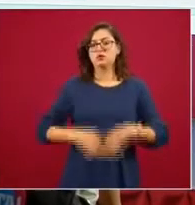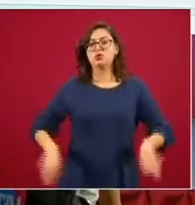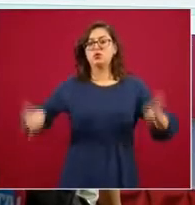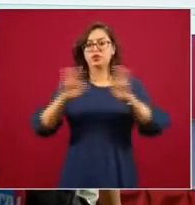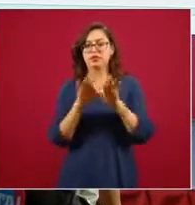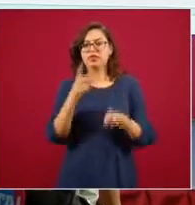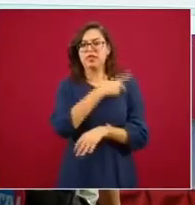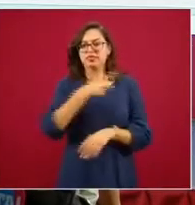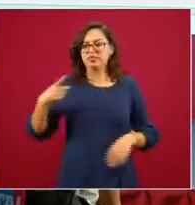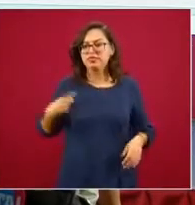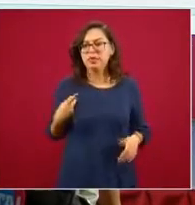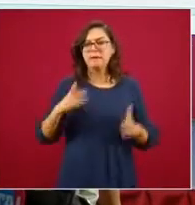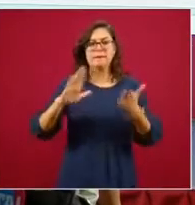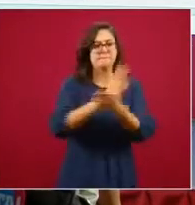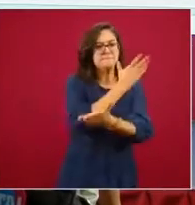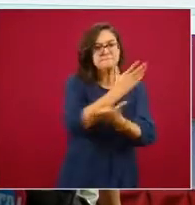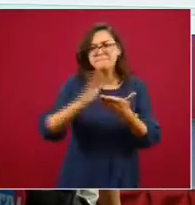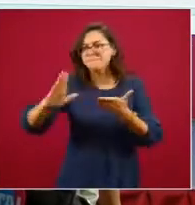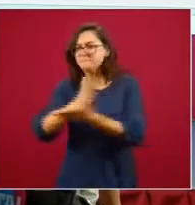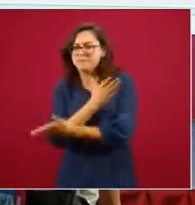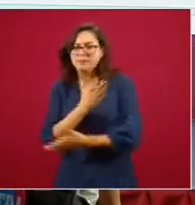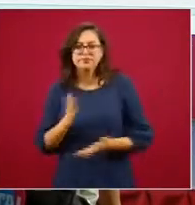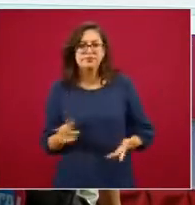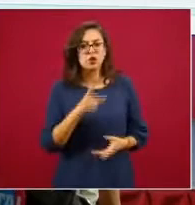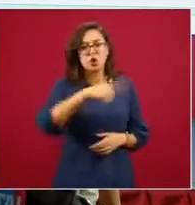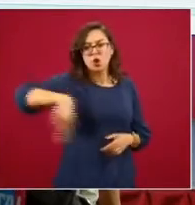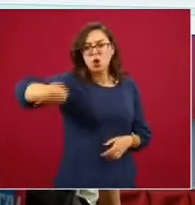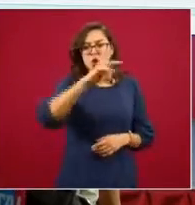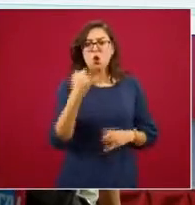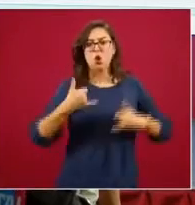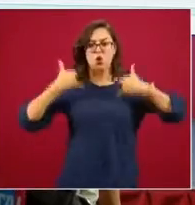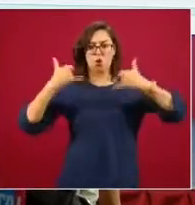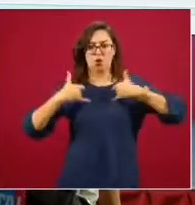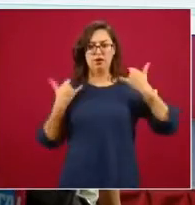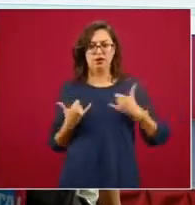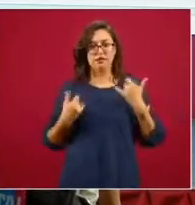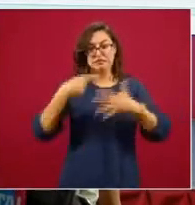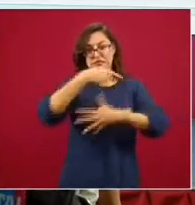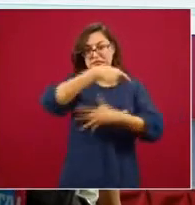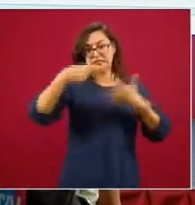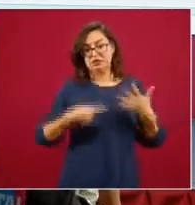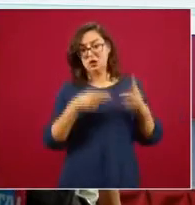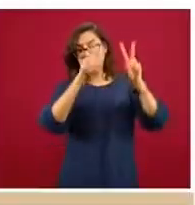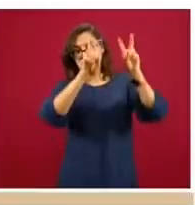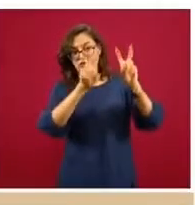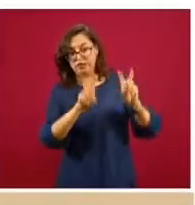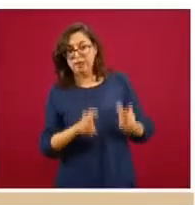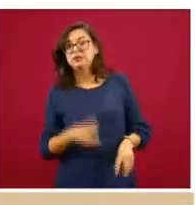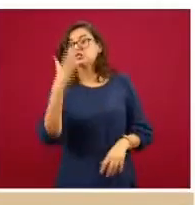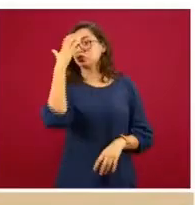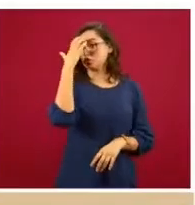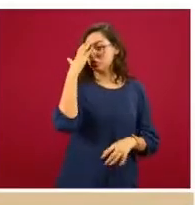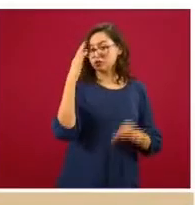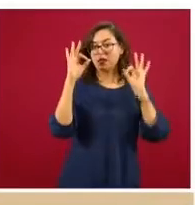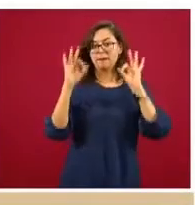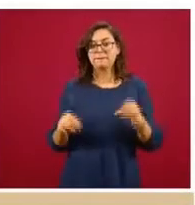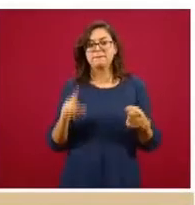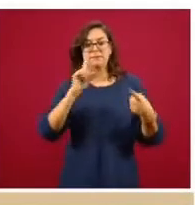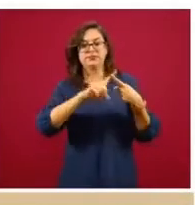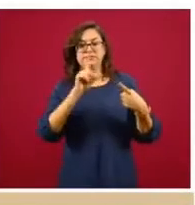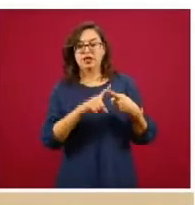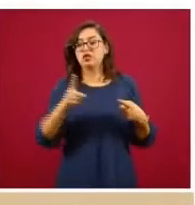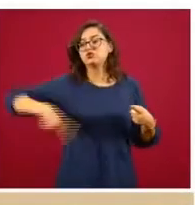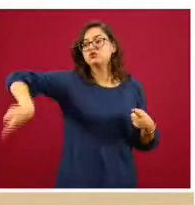hacer filtros y encontrar que estos jóvenes tuvieran habilidades en estas 5 áreas. La primera es el interés de